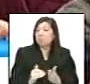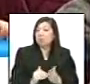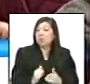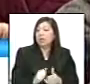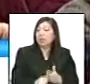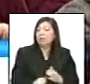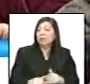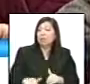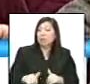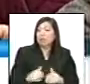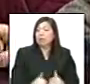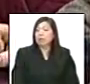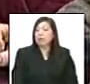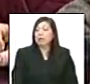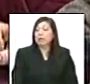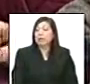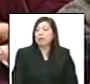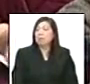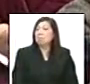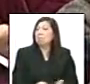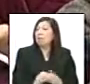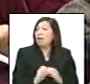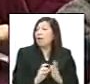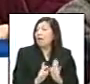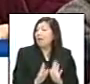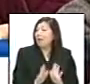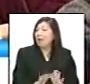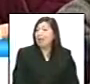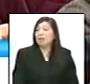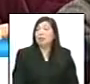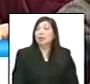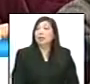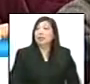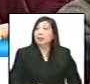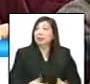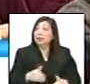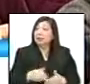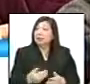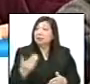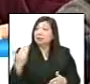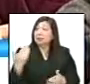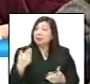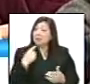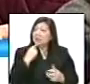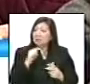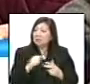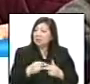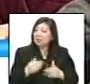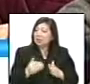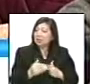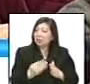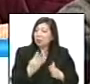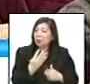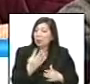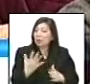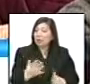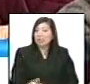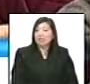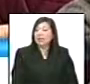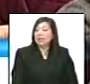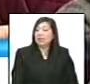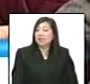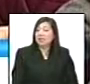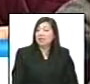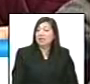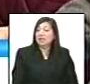que son por unanimidad, para que tengamos claridad, porque luego nos va a pasar cuando tuvimos el debate pasado, que estábamos en el artículo número 45 y a uno no